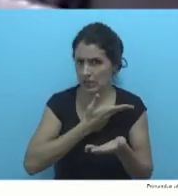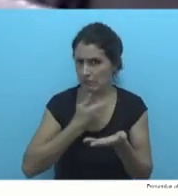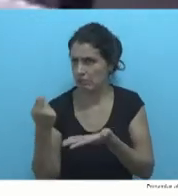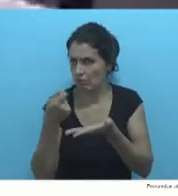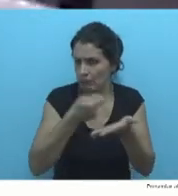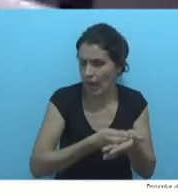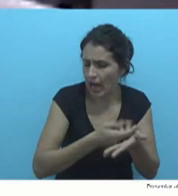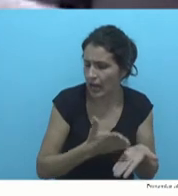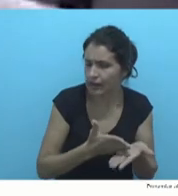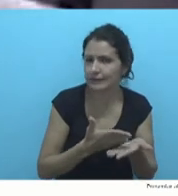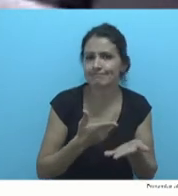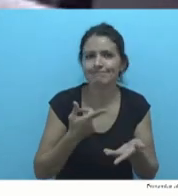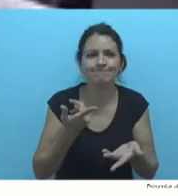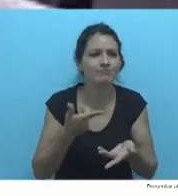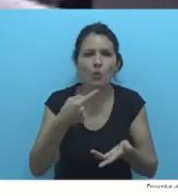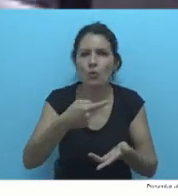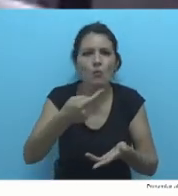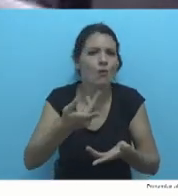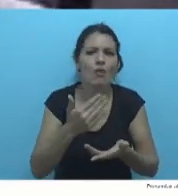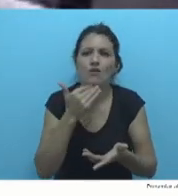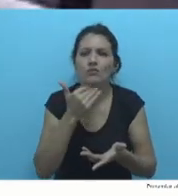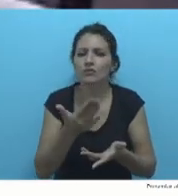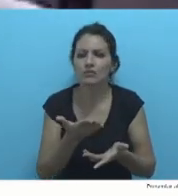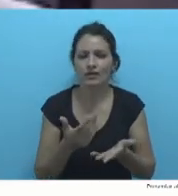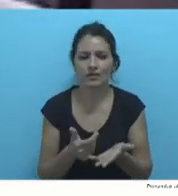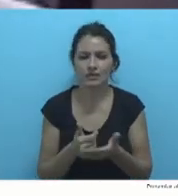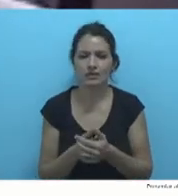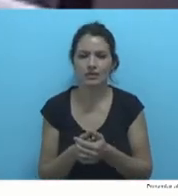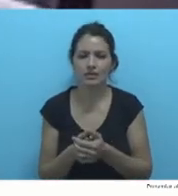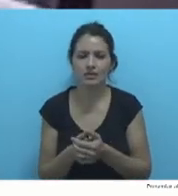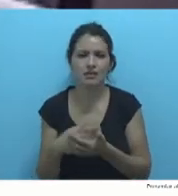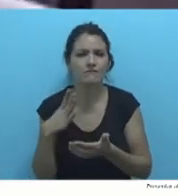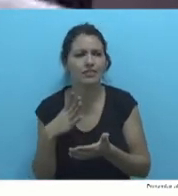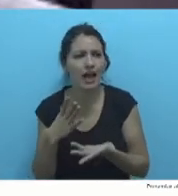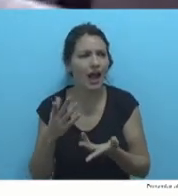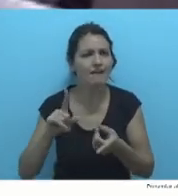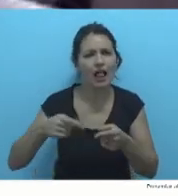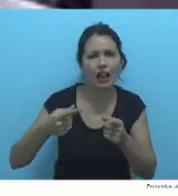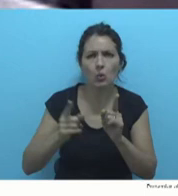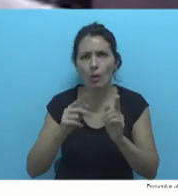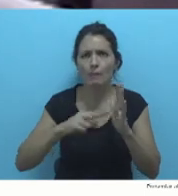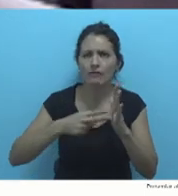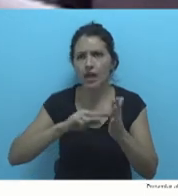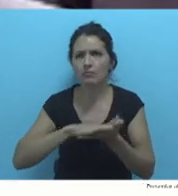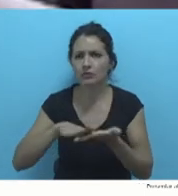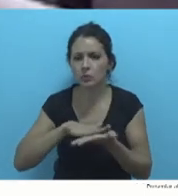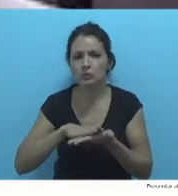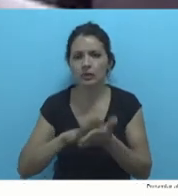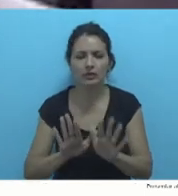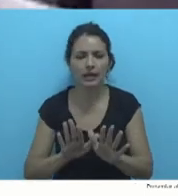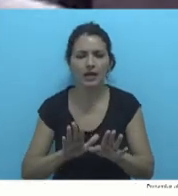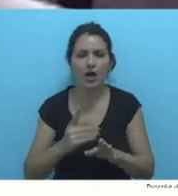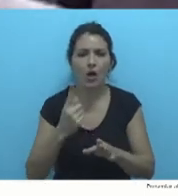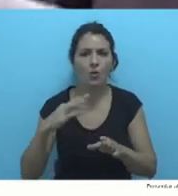Santa Fe, sino porque la Corte no creyó que tenía que solucionar este problema. Pasó